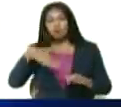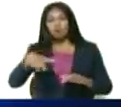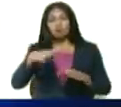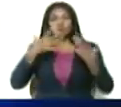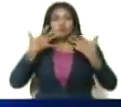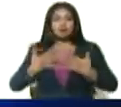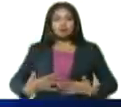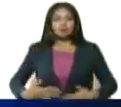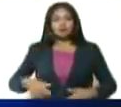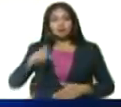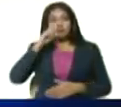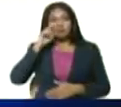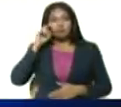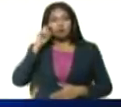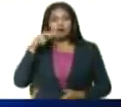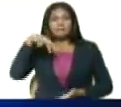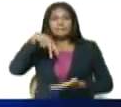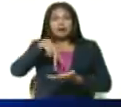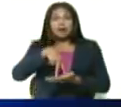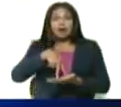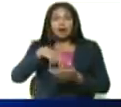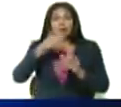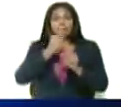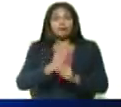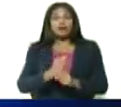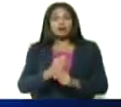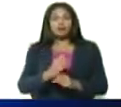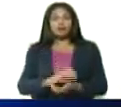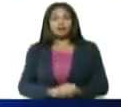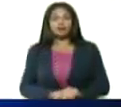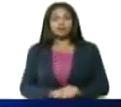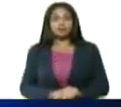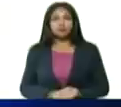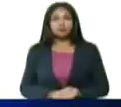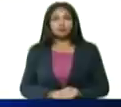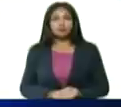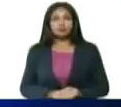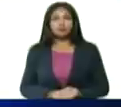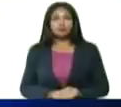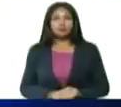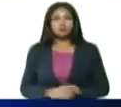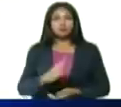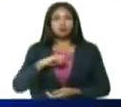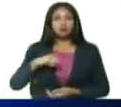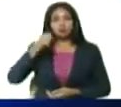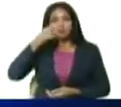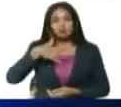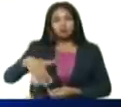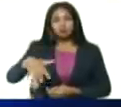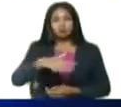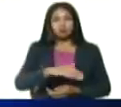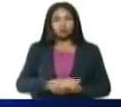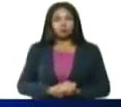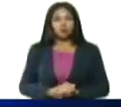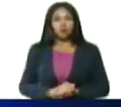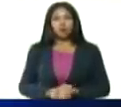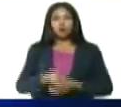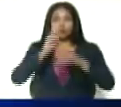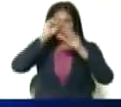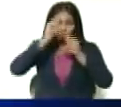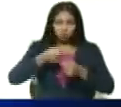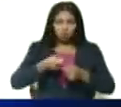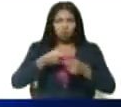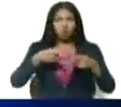de morado, parado en las esquinas, parada en las calles. Nuestro pueblo rindiéndole tributo a